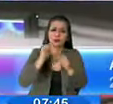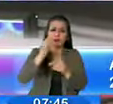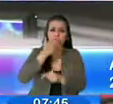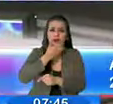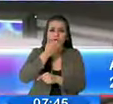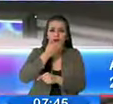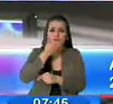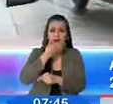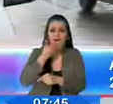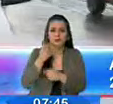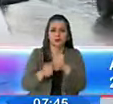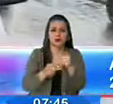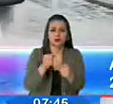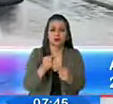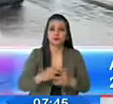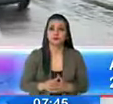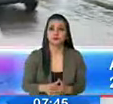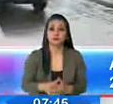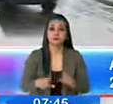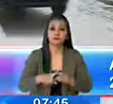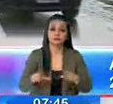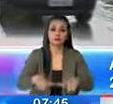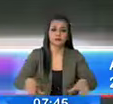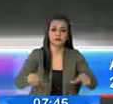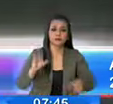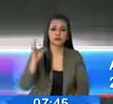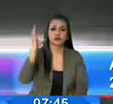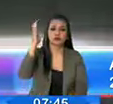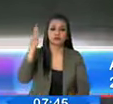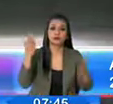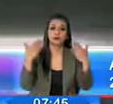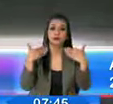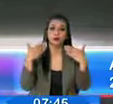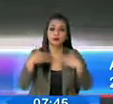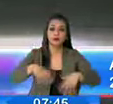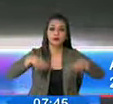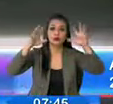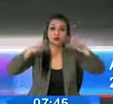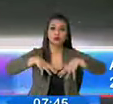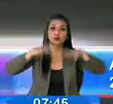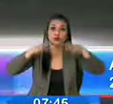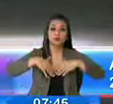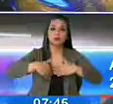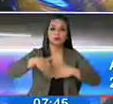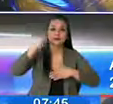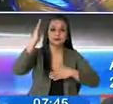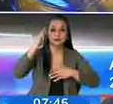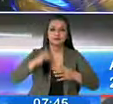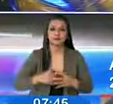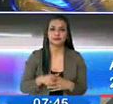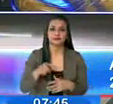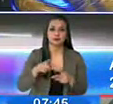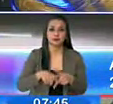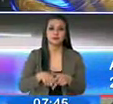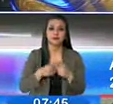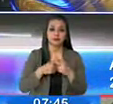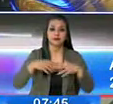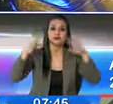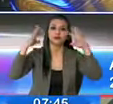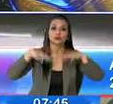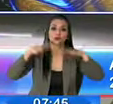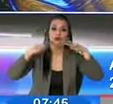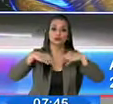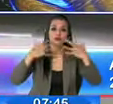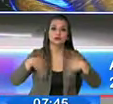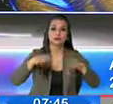van a mejorar paulatinamente. Mientras que para la zona costera como Guayaquil, las lluvias irán en aumento. Están empezando a presentar lluvias con